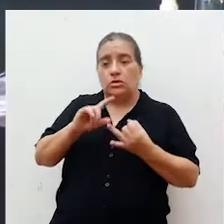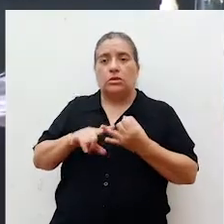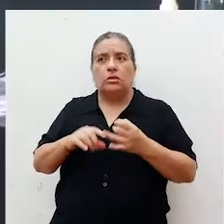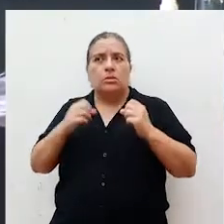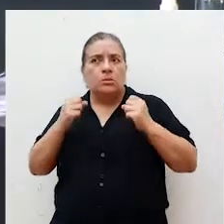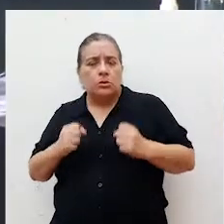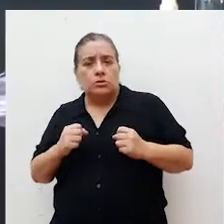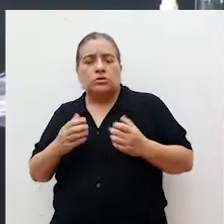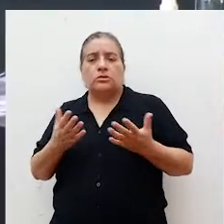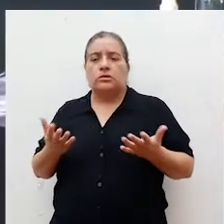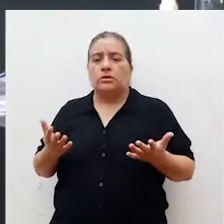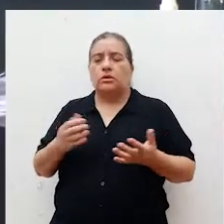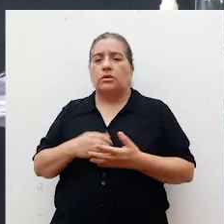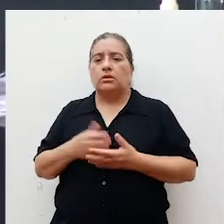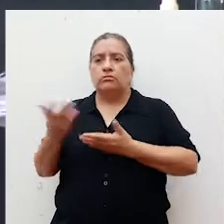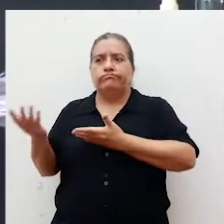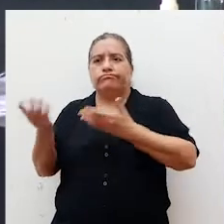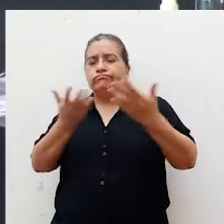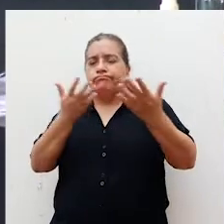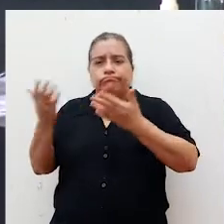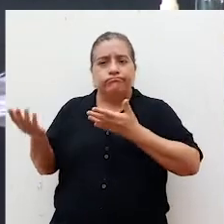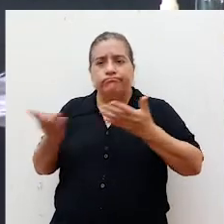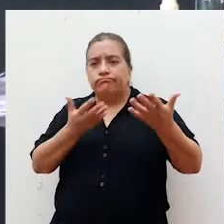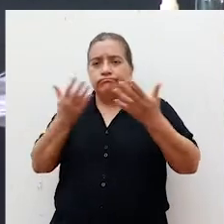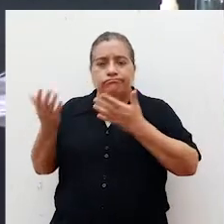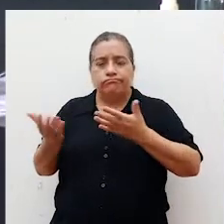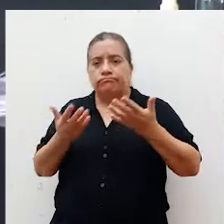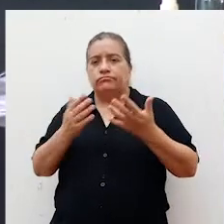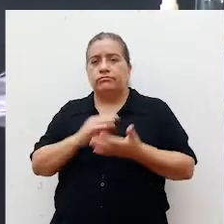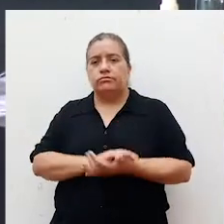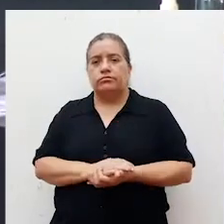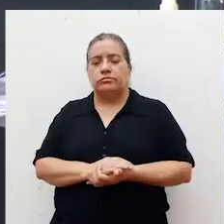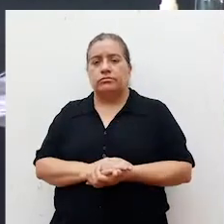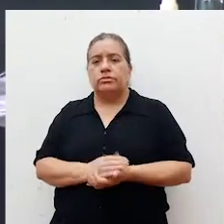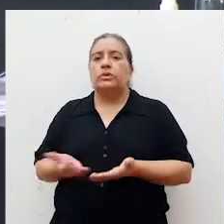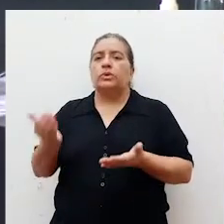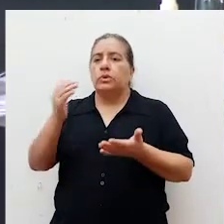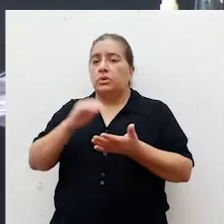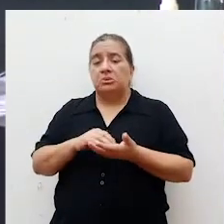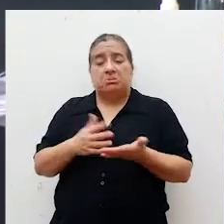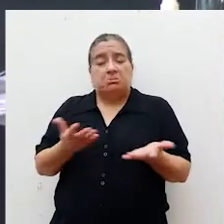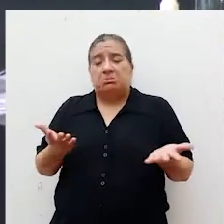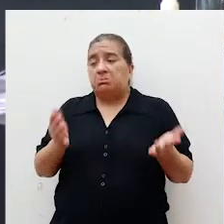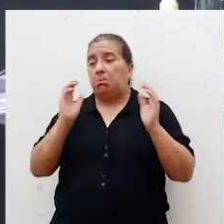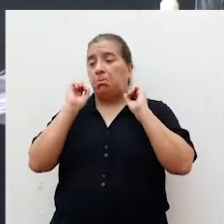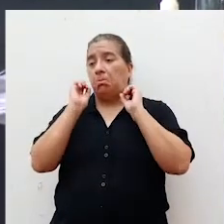las camas UCI, las posibilidades respecto de los traslados.